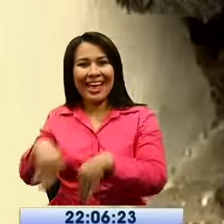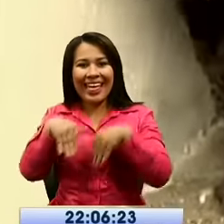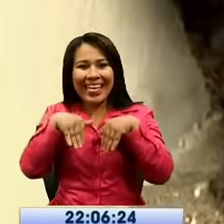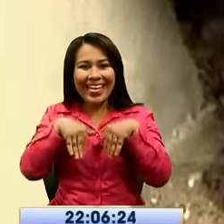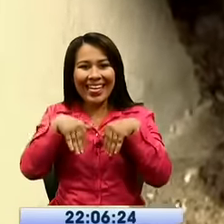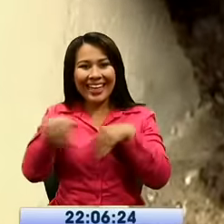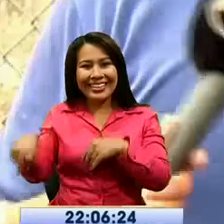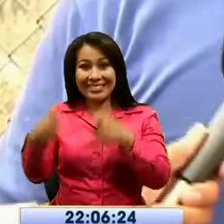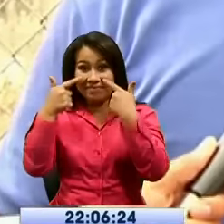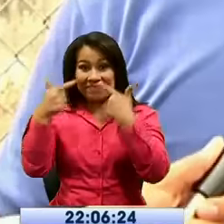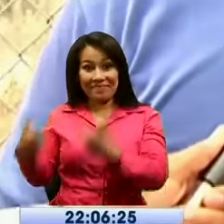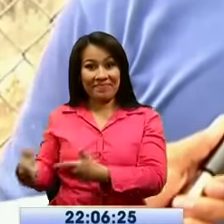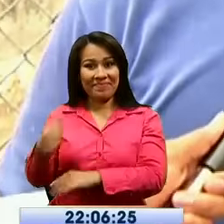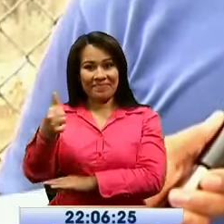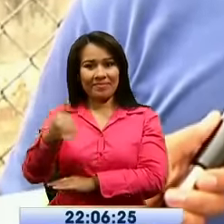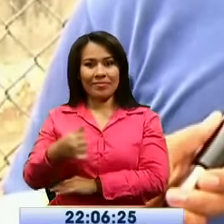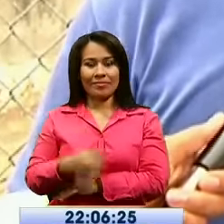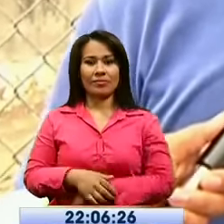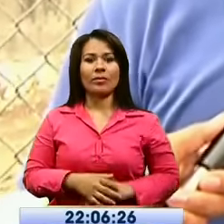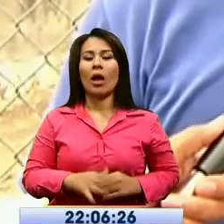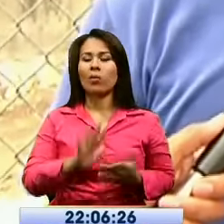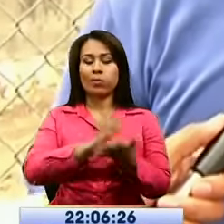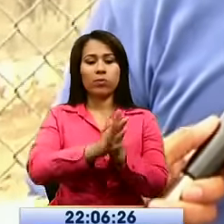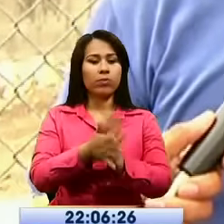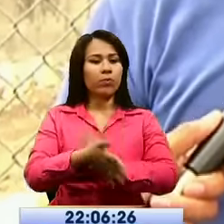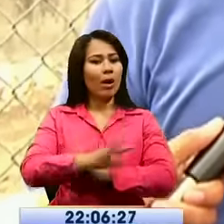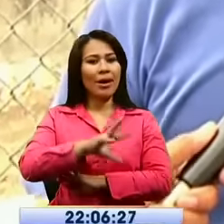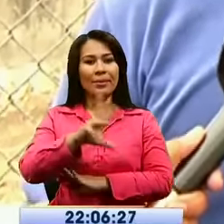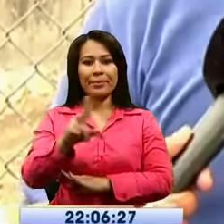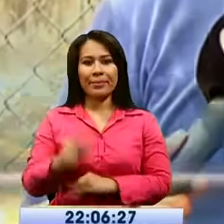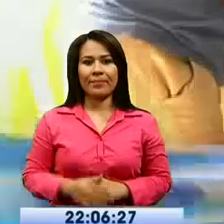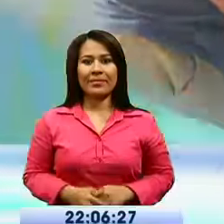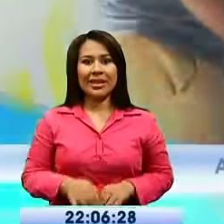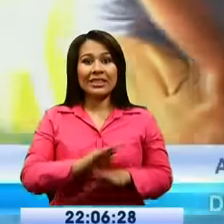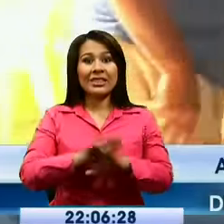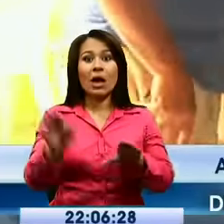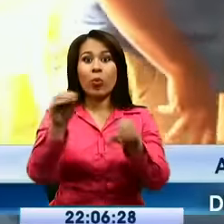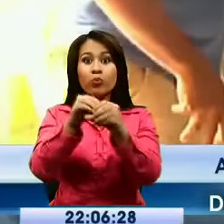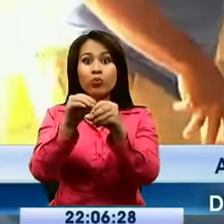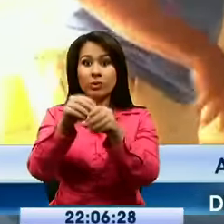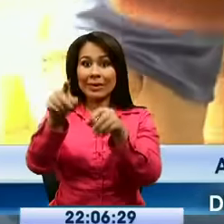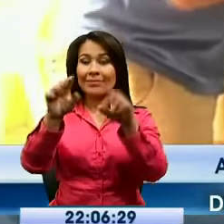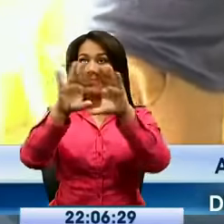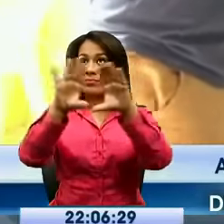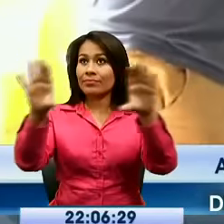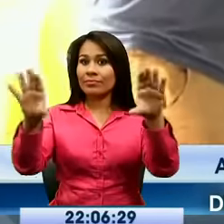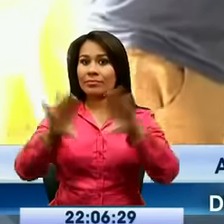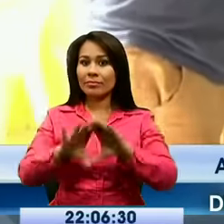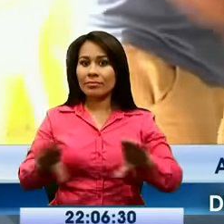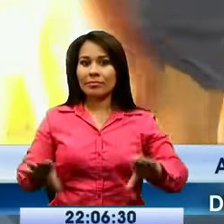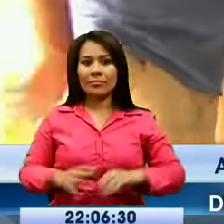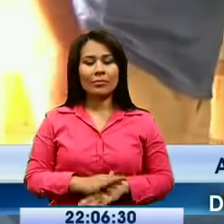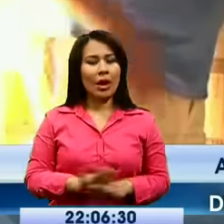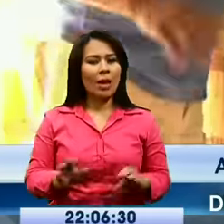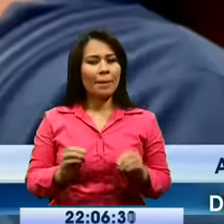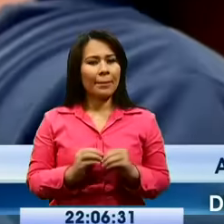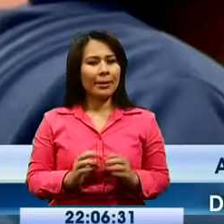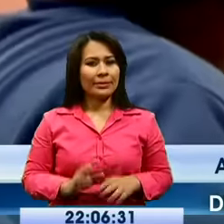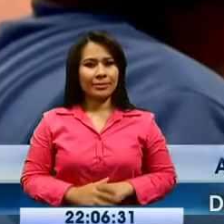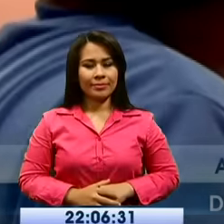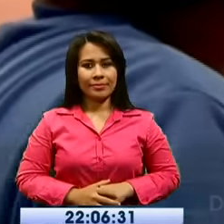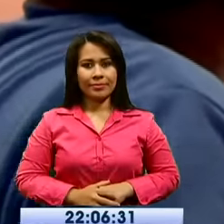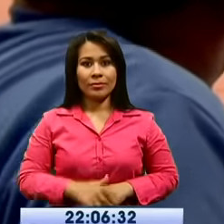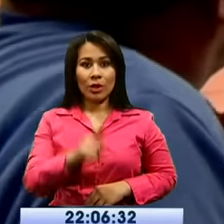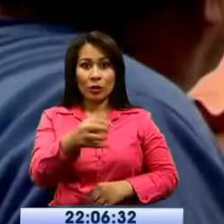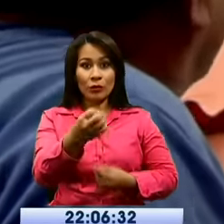pequeña guardiana. No, no se llevó nada. Tenía listo todo para llevarse nomás. Equipo de sonido, televisor, DVD, todo eso que tengo ahí.